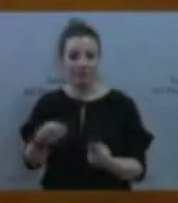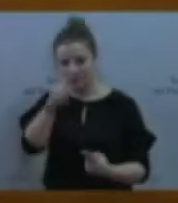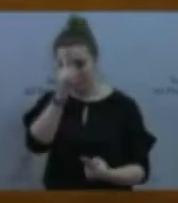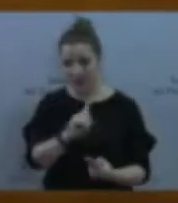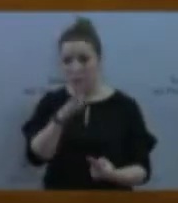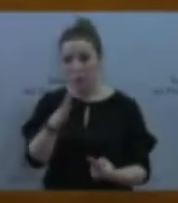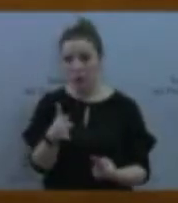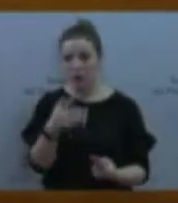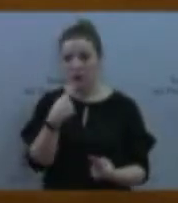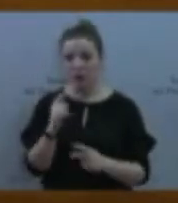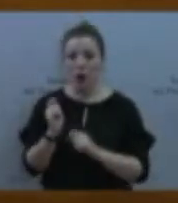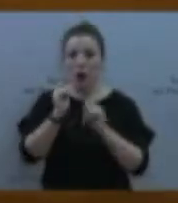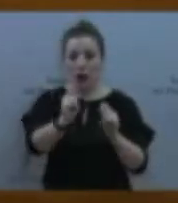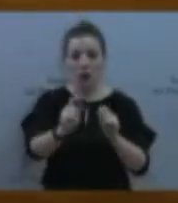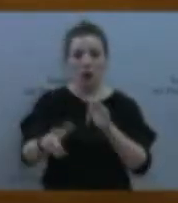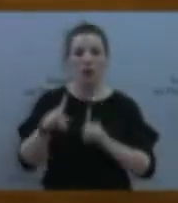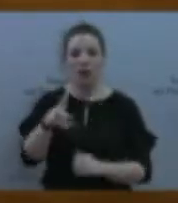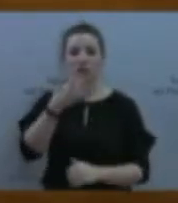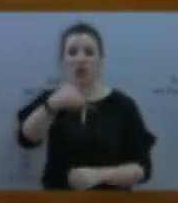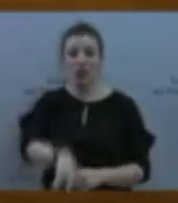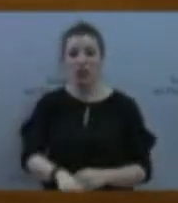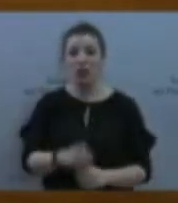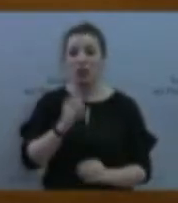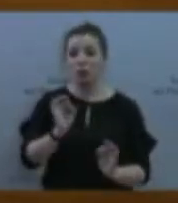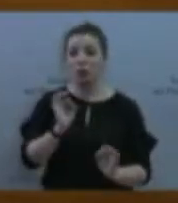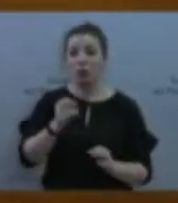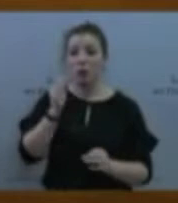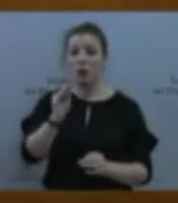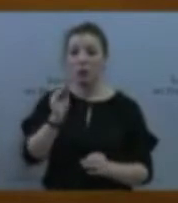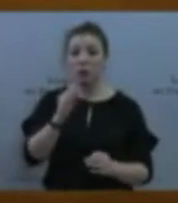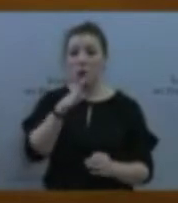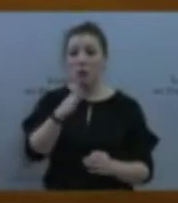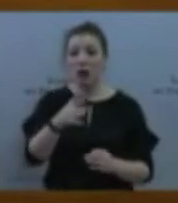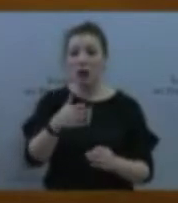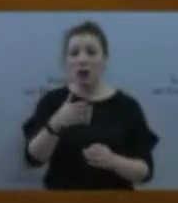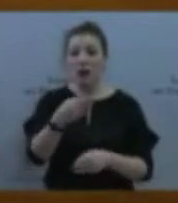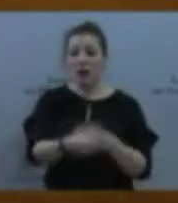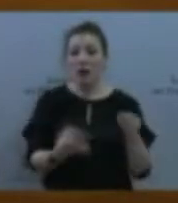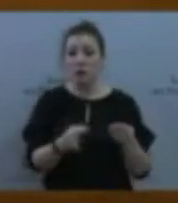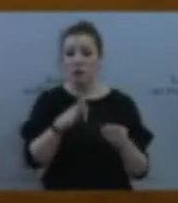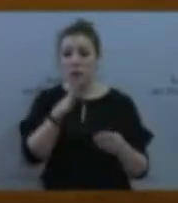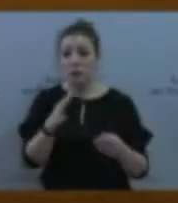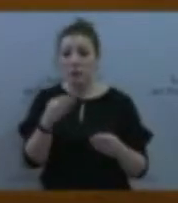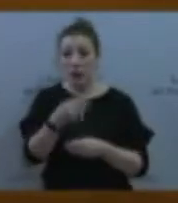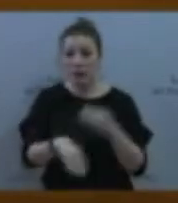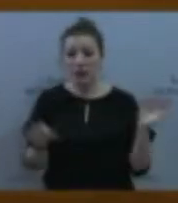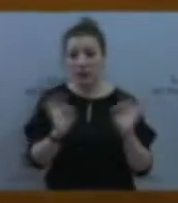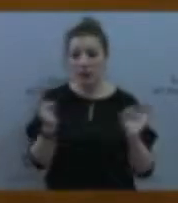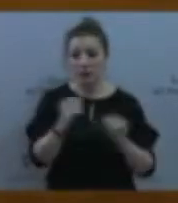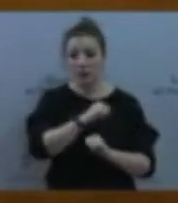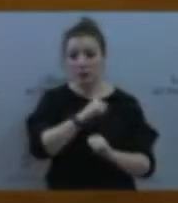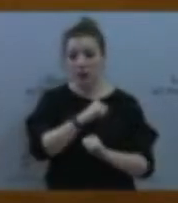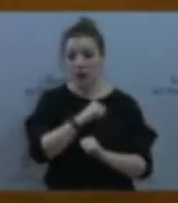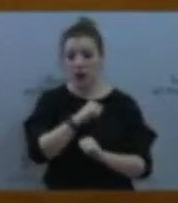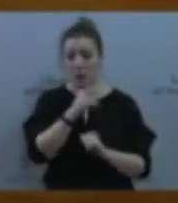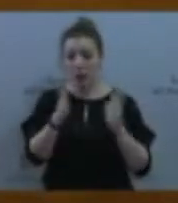cuando se le preguntó qué hacemos para deshacernos de usted, nos dijo que no se podía hacer absolutamente nada y que había que esperar simplemente a que acabase el plazo. Eso